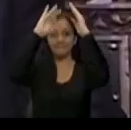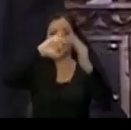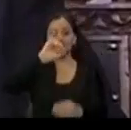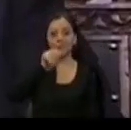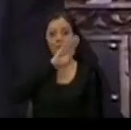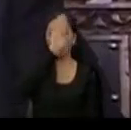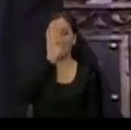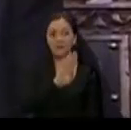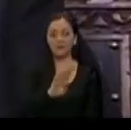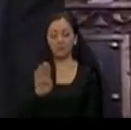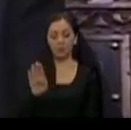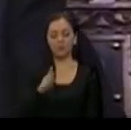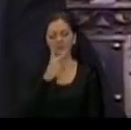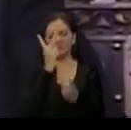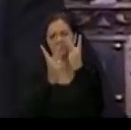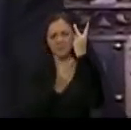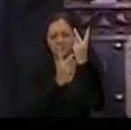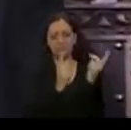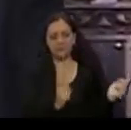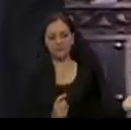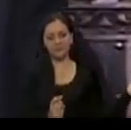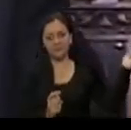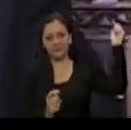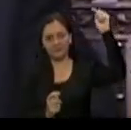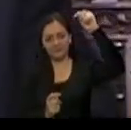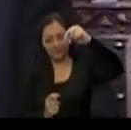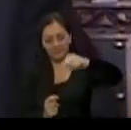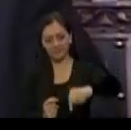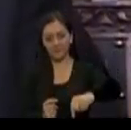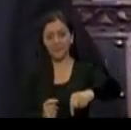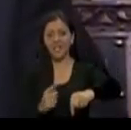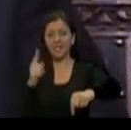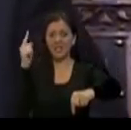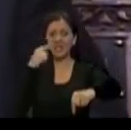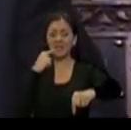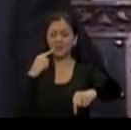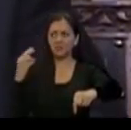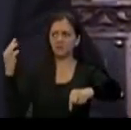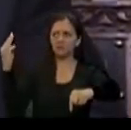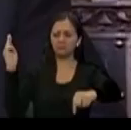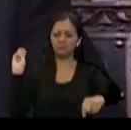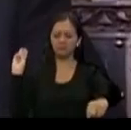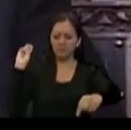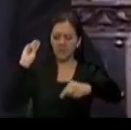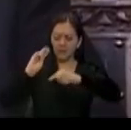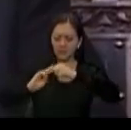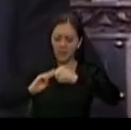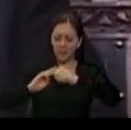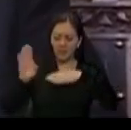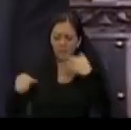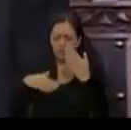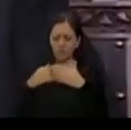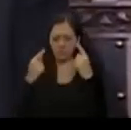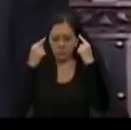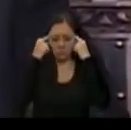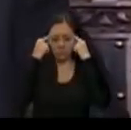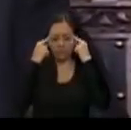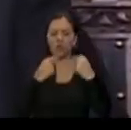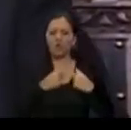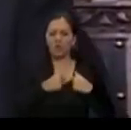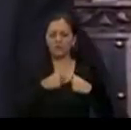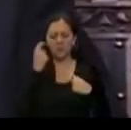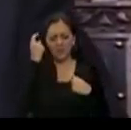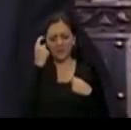Nos dejó su palabra, su mensaje. Ya dependía de la reacción de nosotros